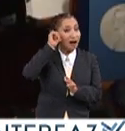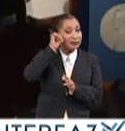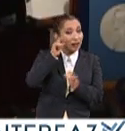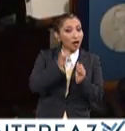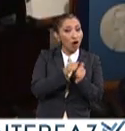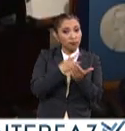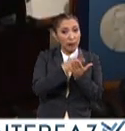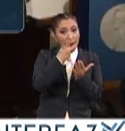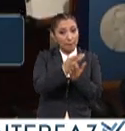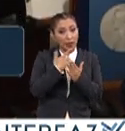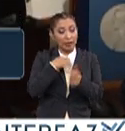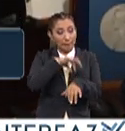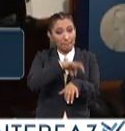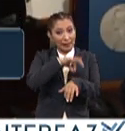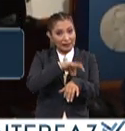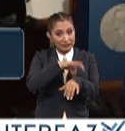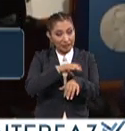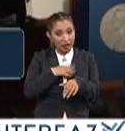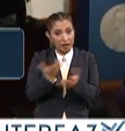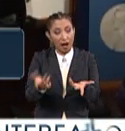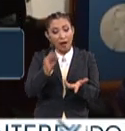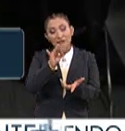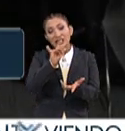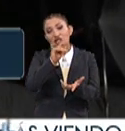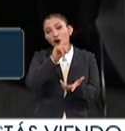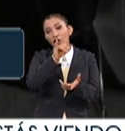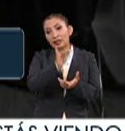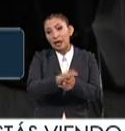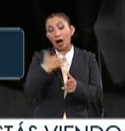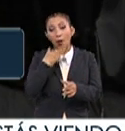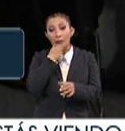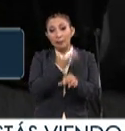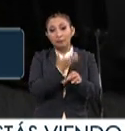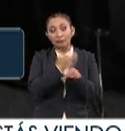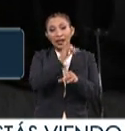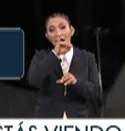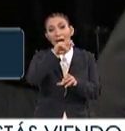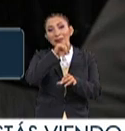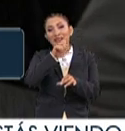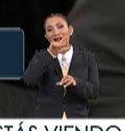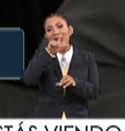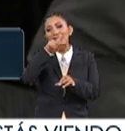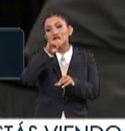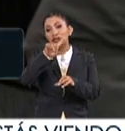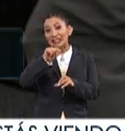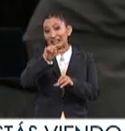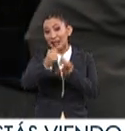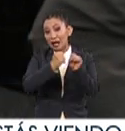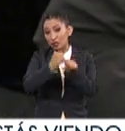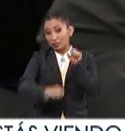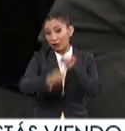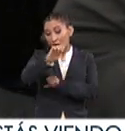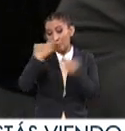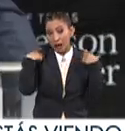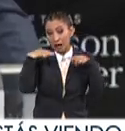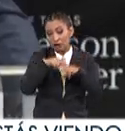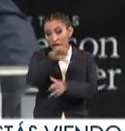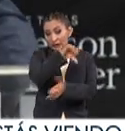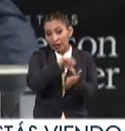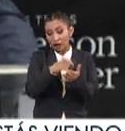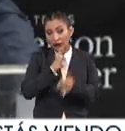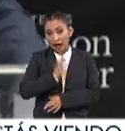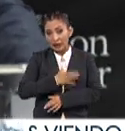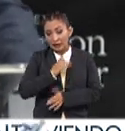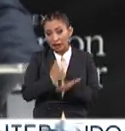ayer con el galardón de Medicina o Fisiología. El estadounidense James Allison, de 70 años, profesor del Centro